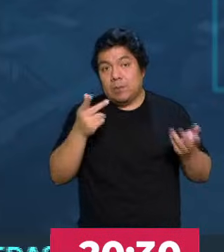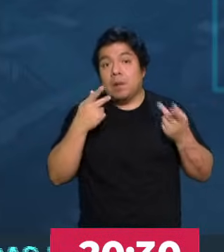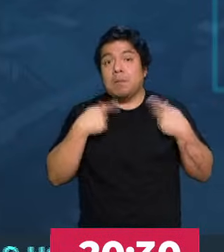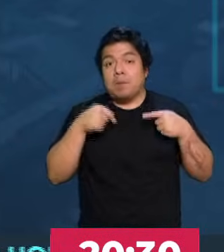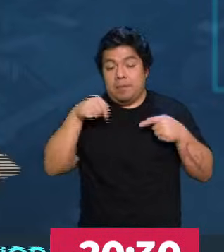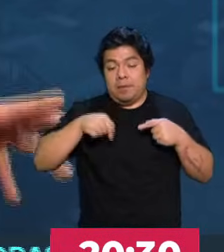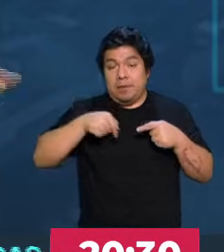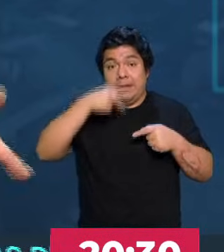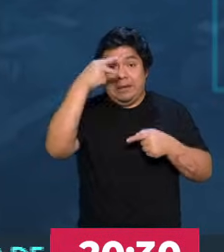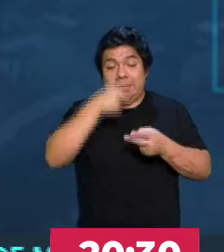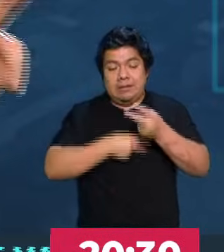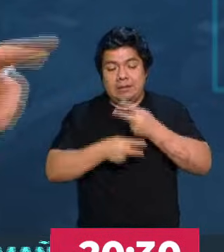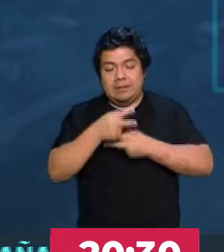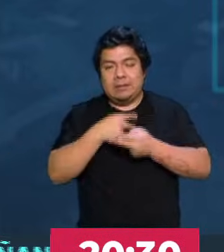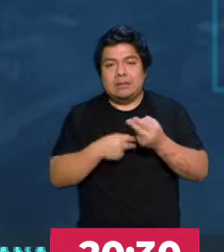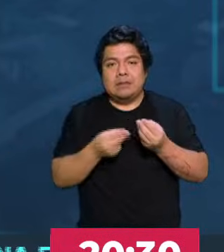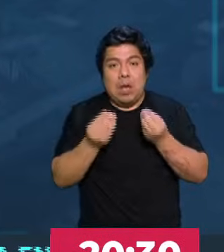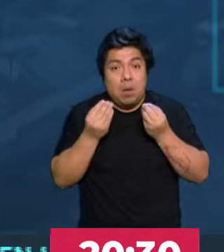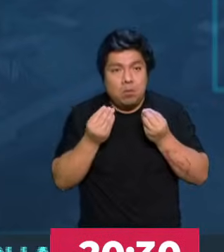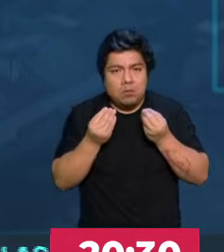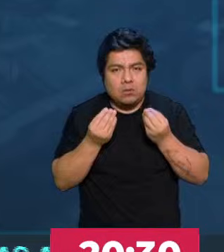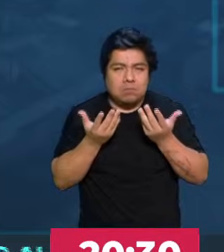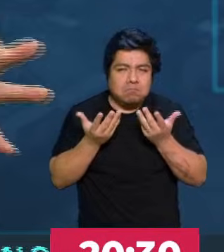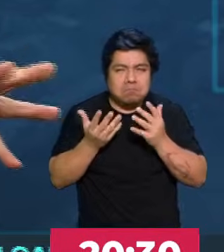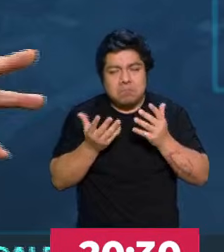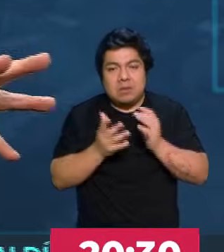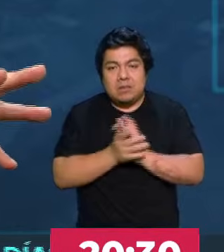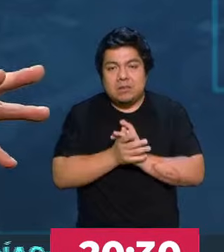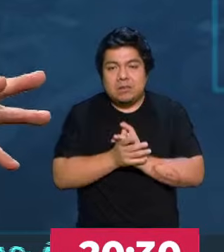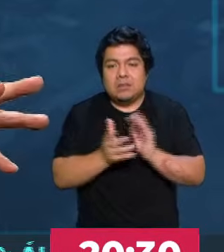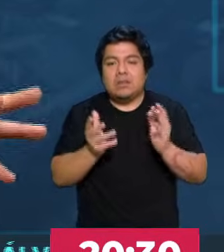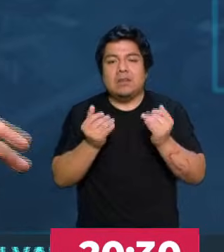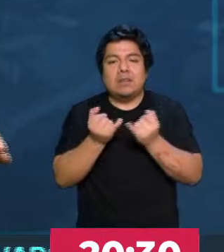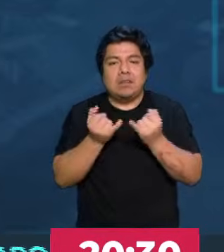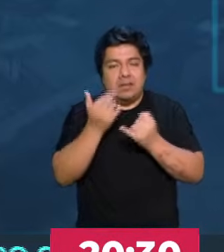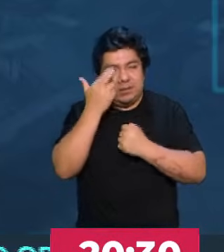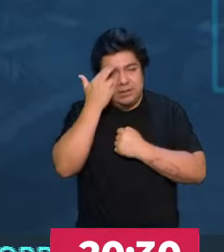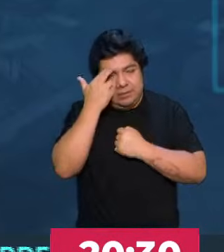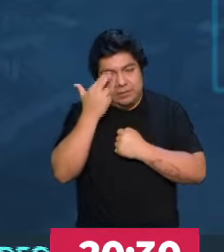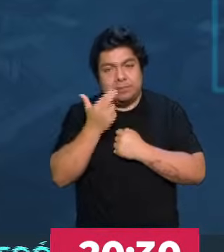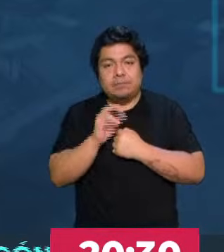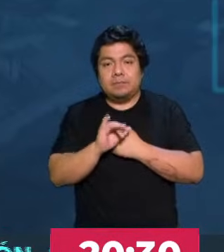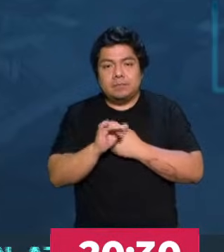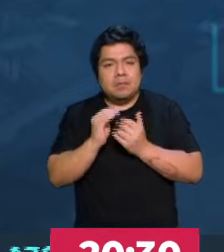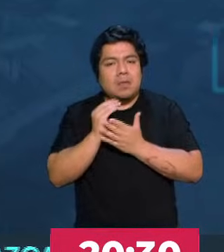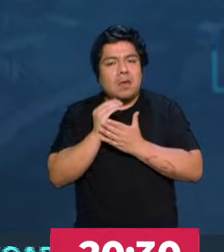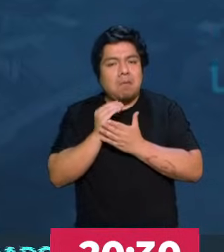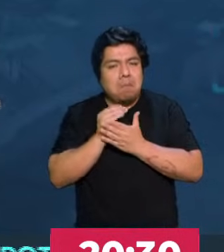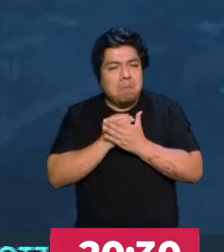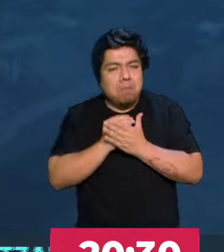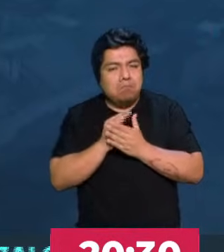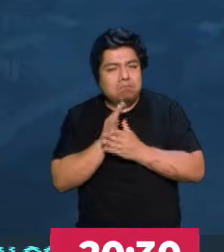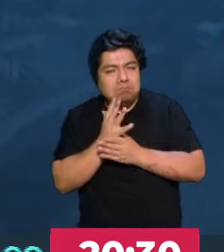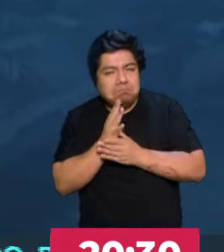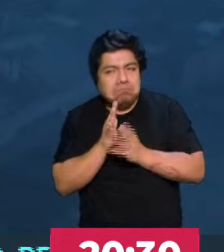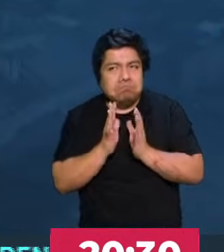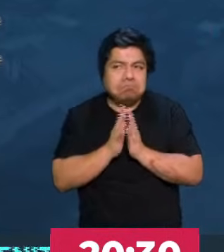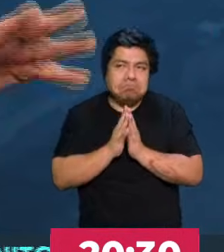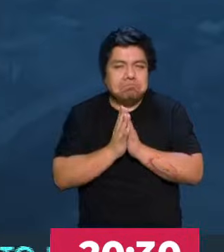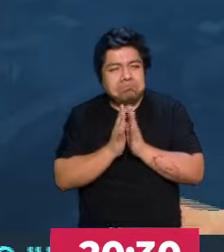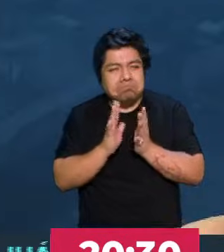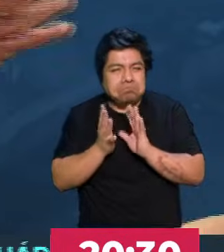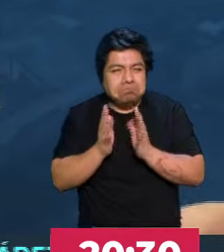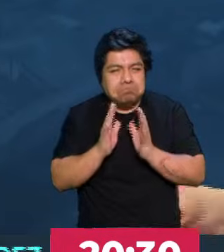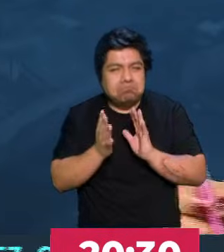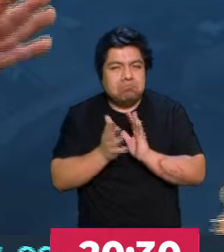acá, pero no en el número que se esperaba, y el despliegue del que hablaba yo sí es mucho menor. Se calcula que han llegado al menos,